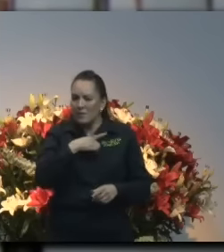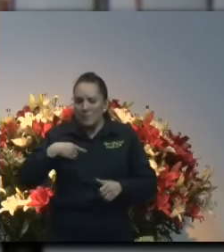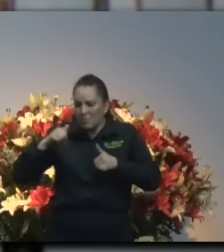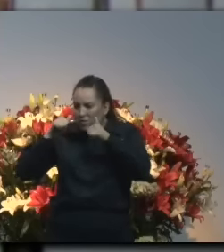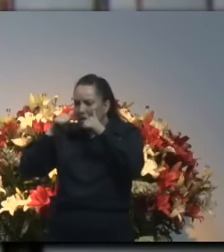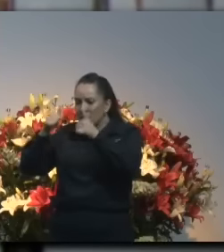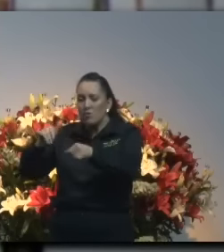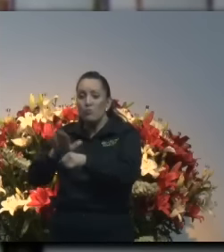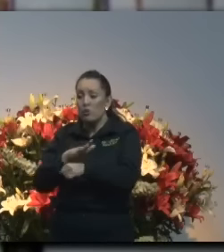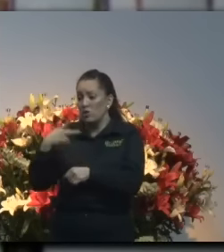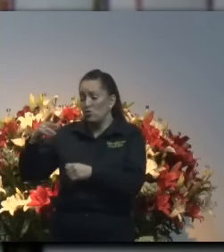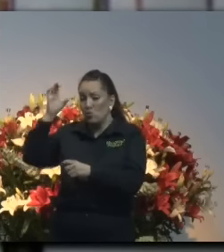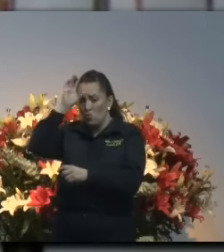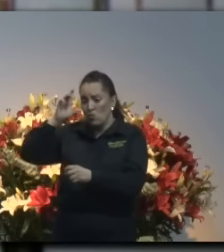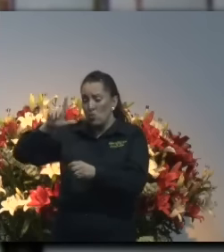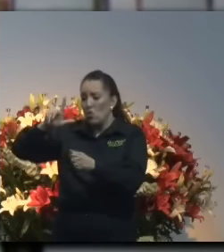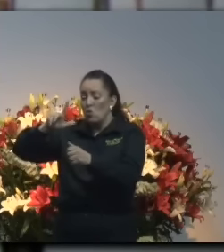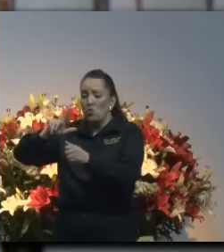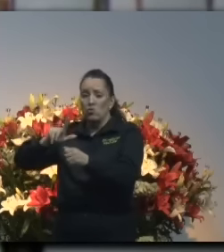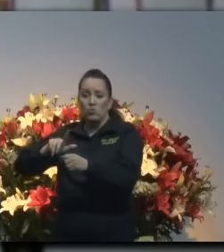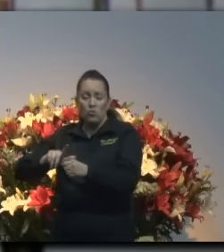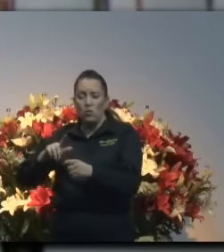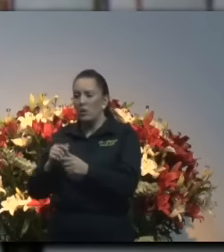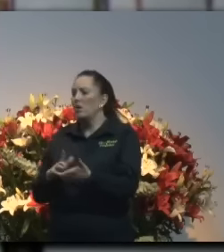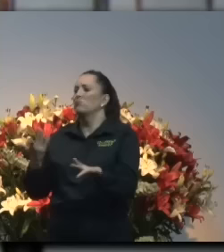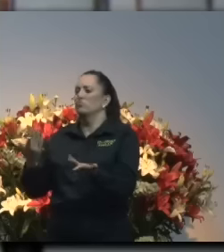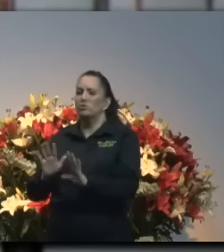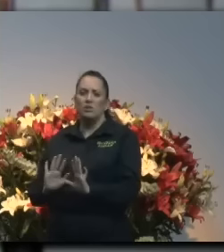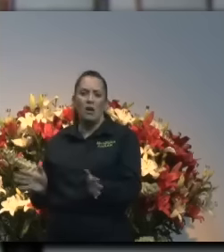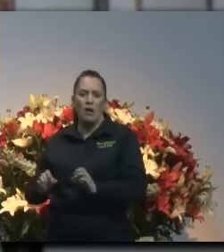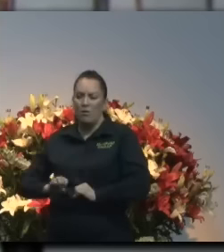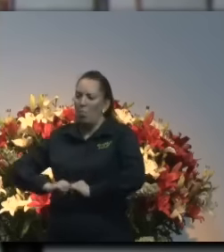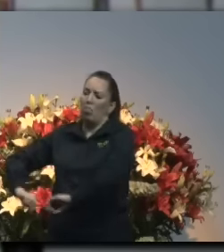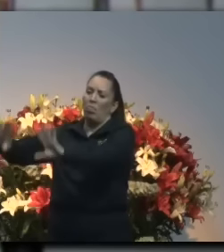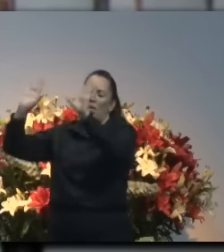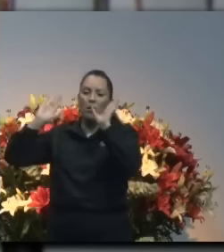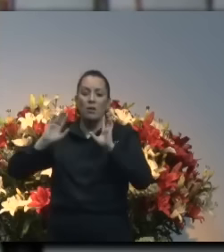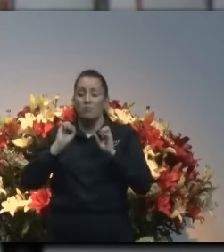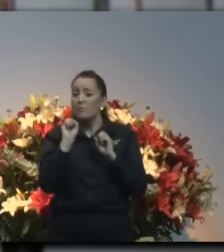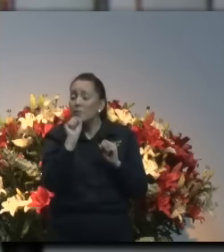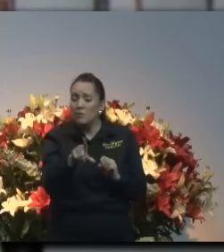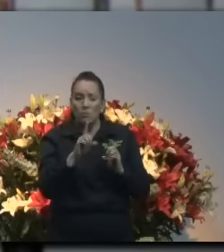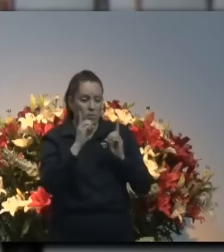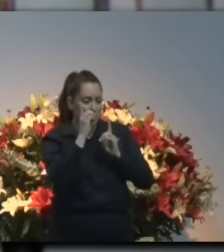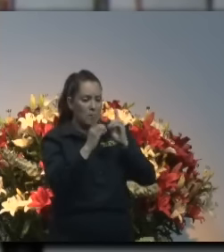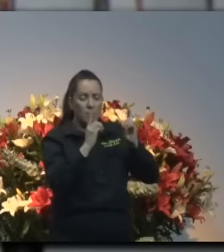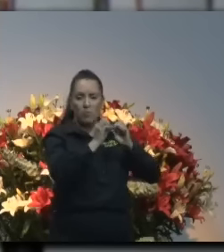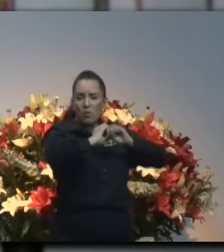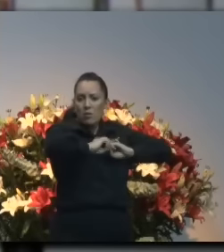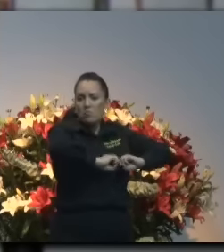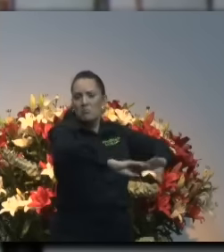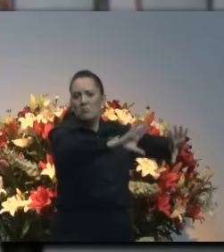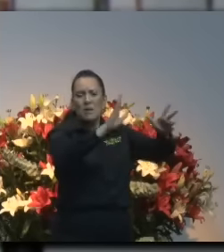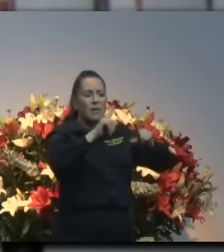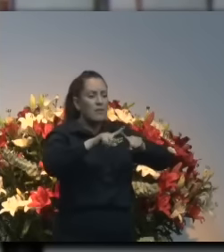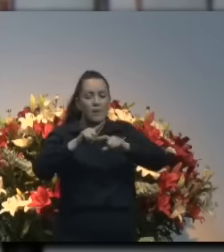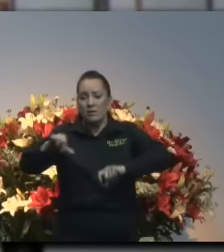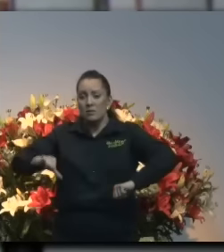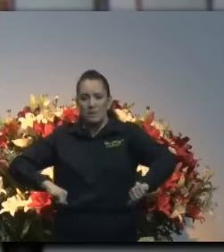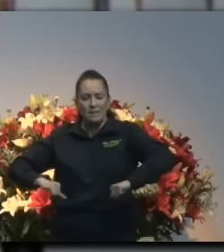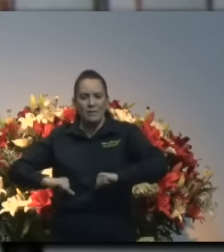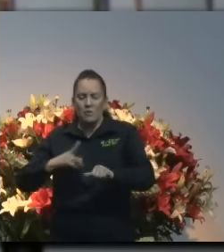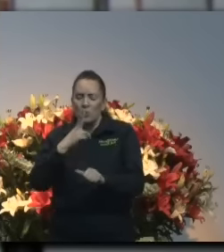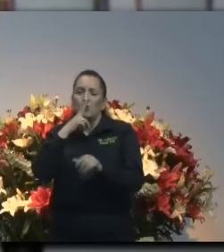el abandono a la cultura, por el abandono al deporte, por el abandono a aquellas actividades esenciales que